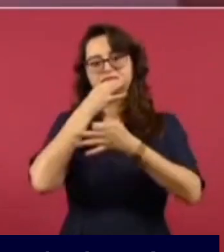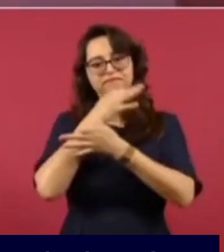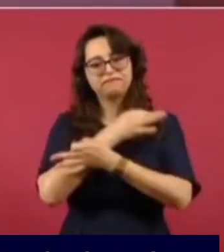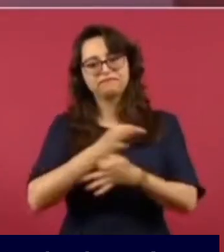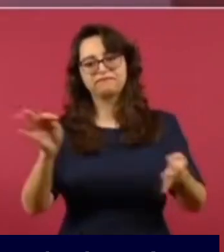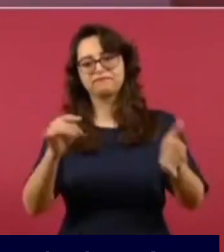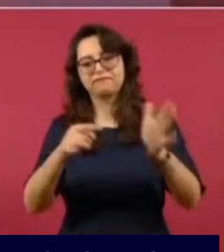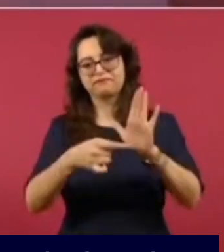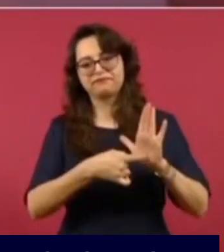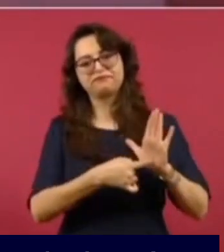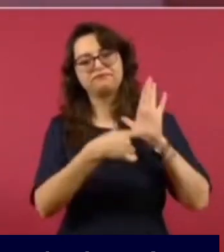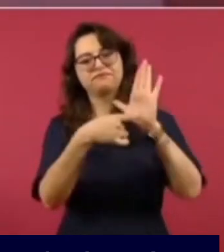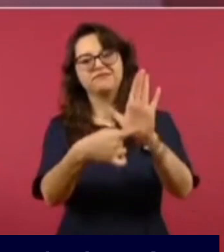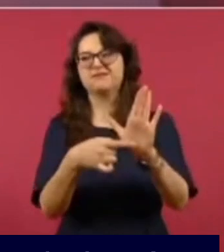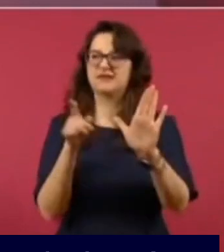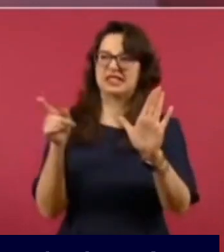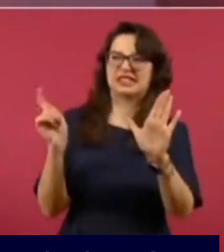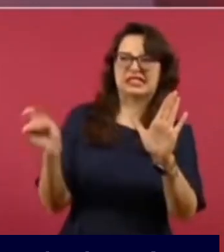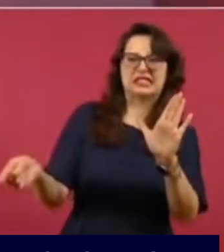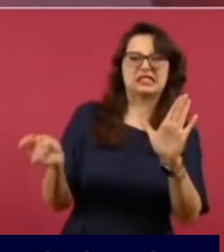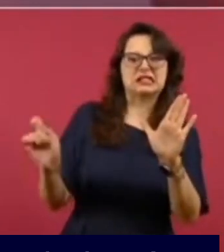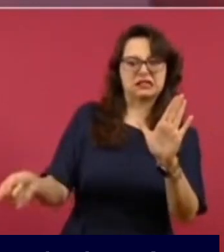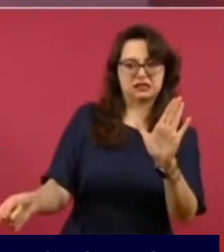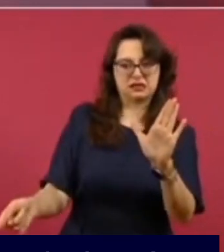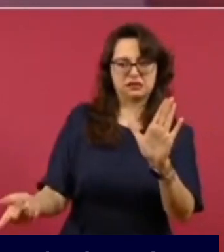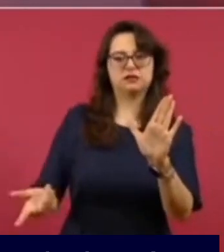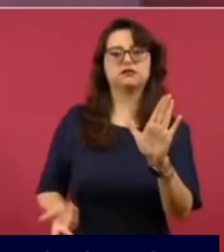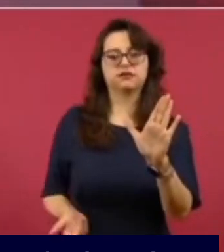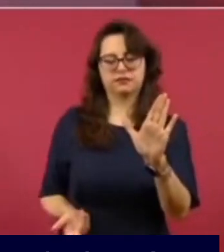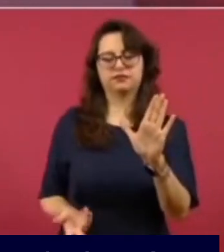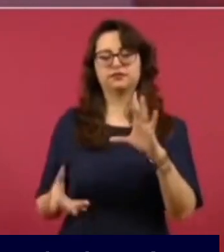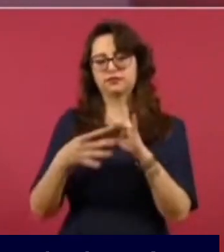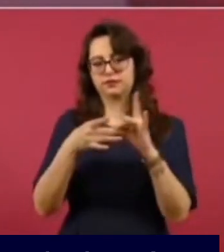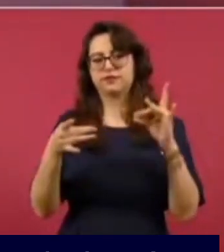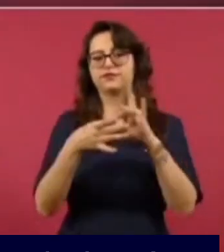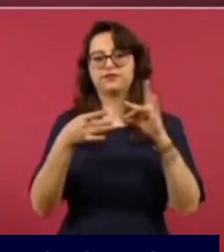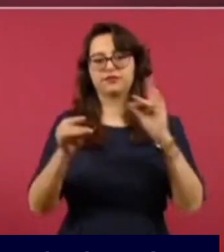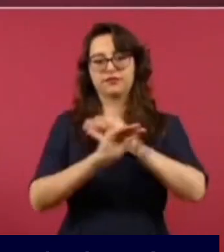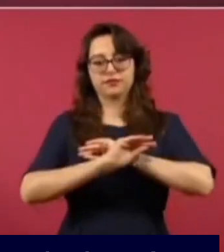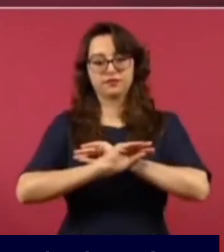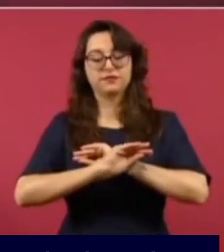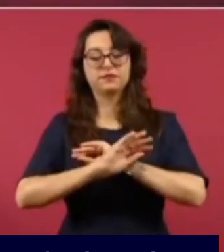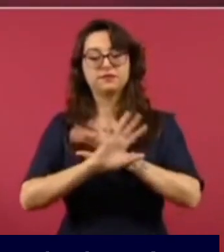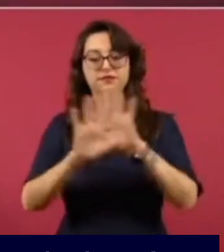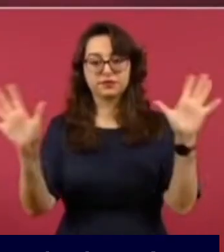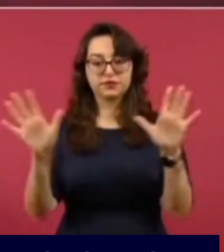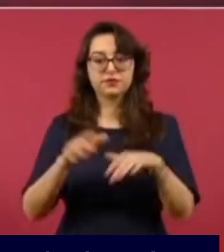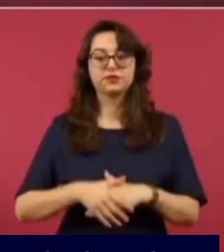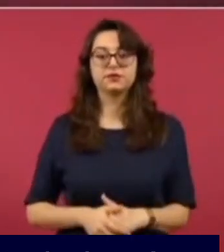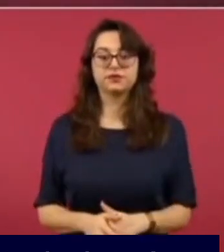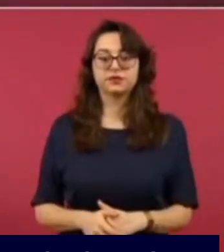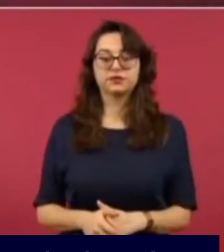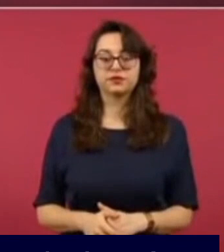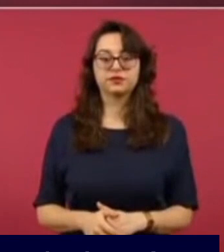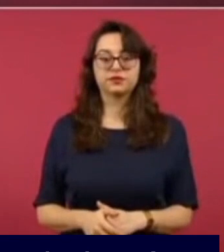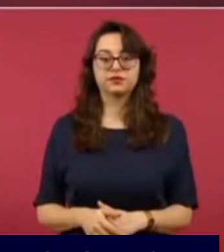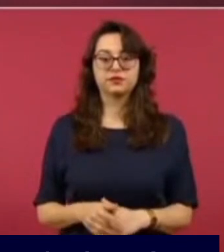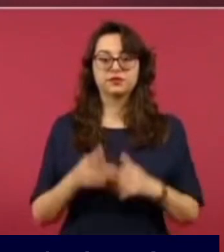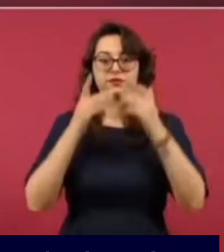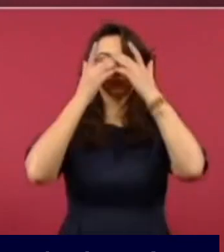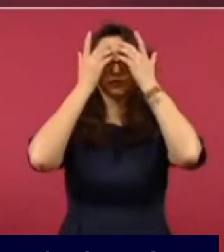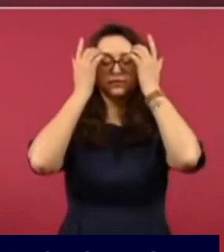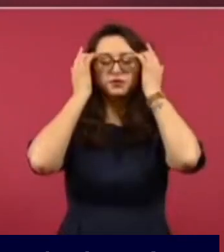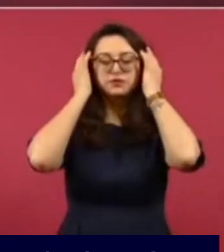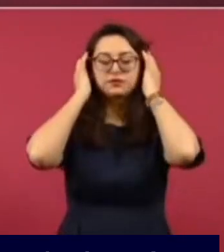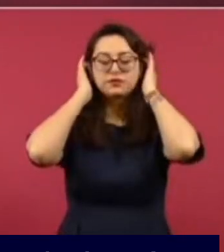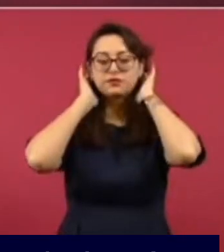informar sobre lo que sucedió en la